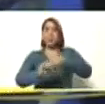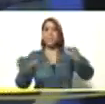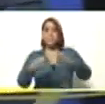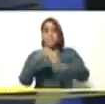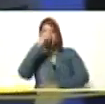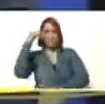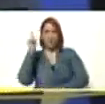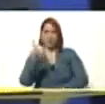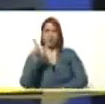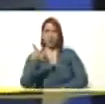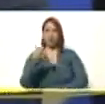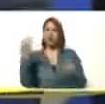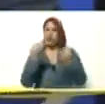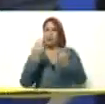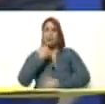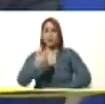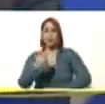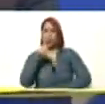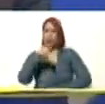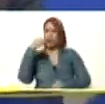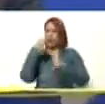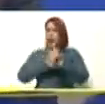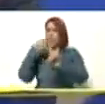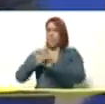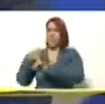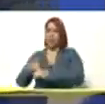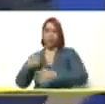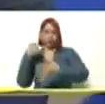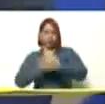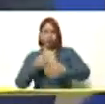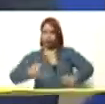decía en mis discursos, usted es el campeón de la democracia.